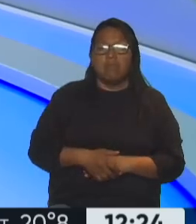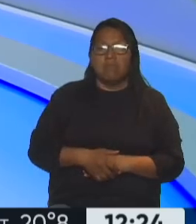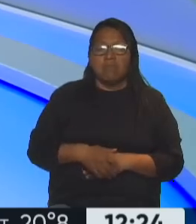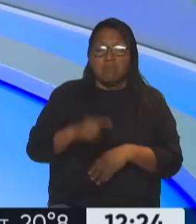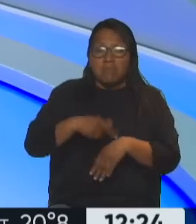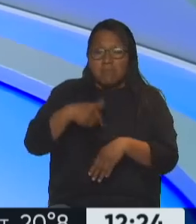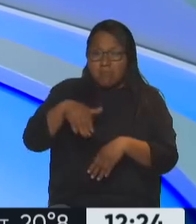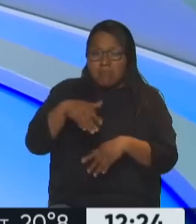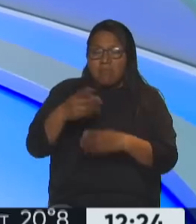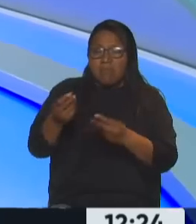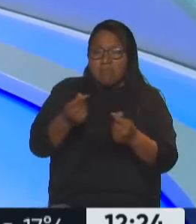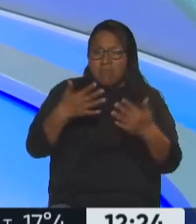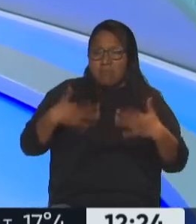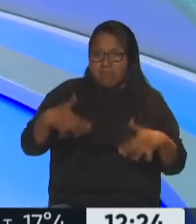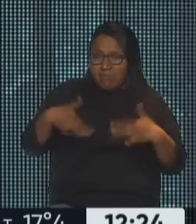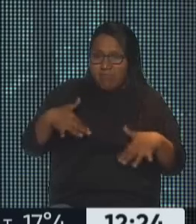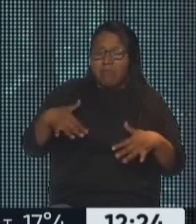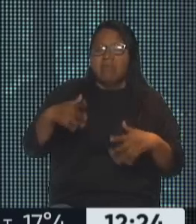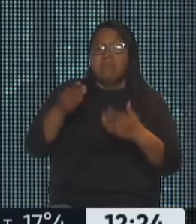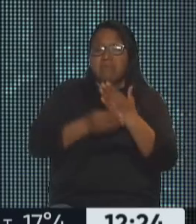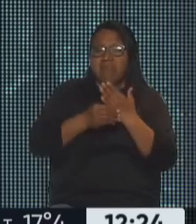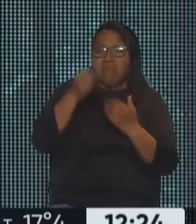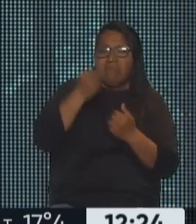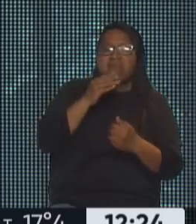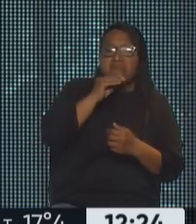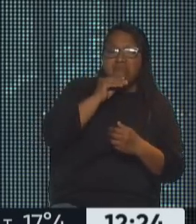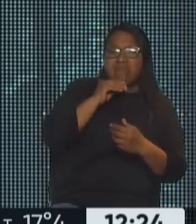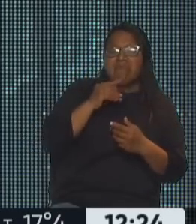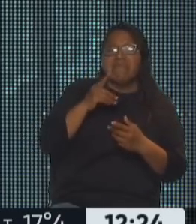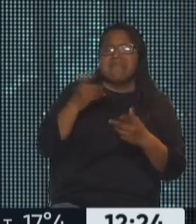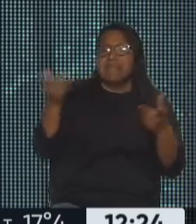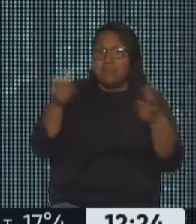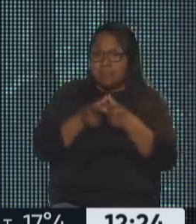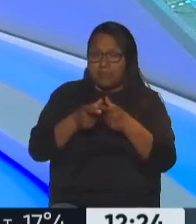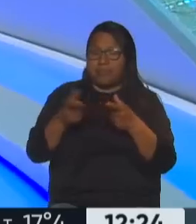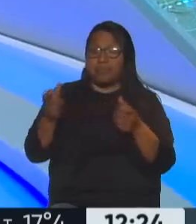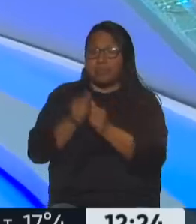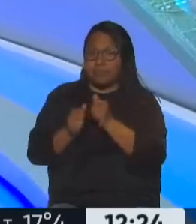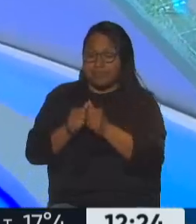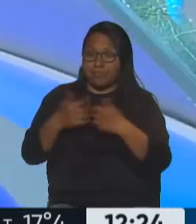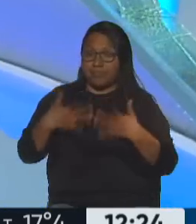parece? Hablamos del precio de la ropa. Ayer el ministro de Economía, Sergio Massa, se reunió con empresarios textiles. Con ese tema